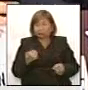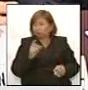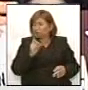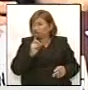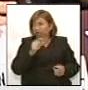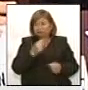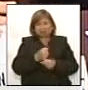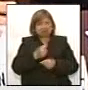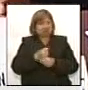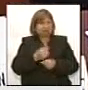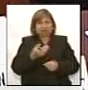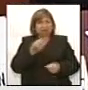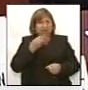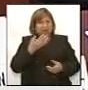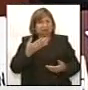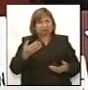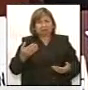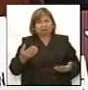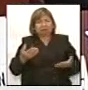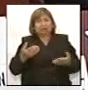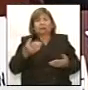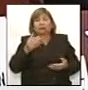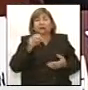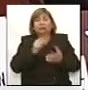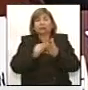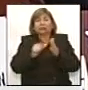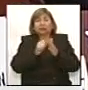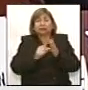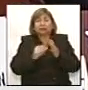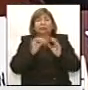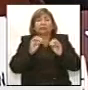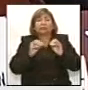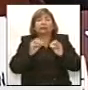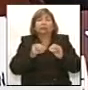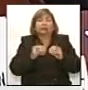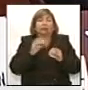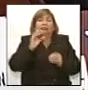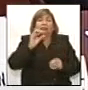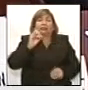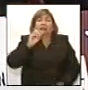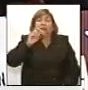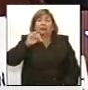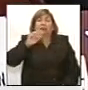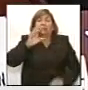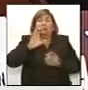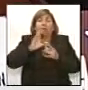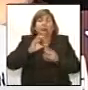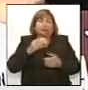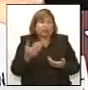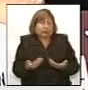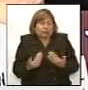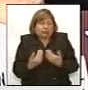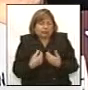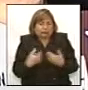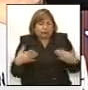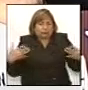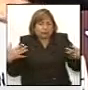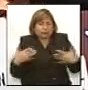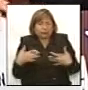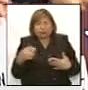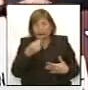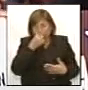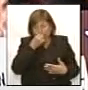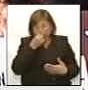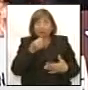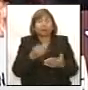funciona, donde las agendas las imponen las ONGs. Entonces yo tengo el temor de que